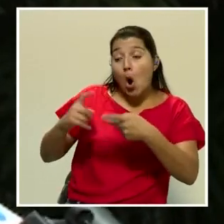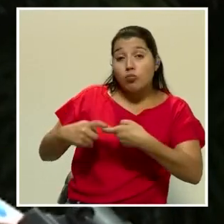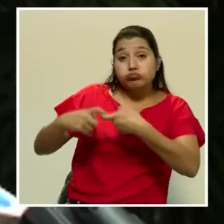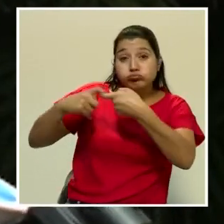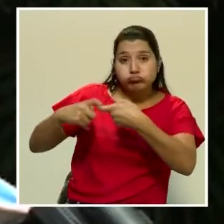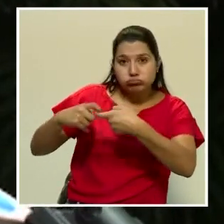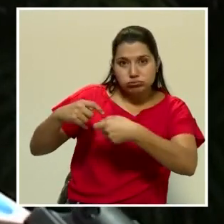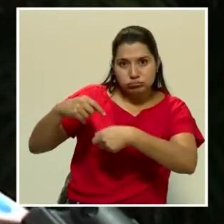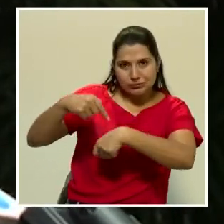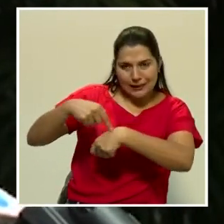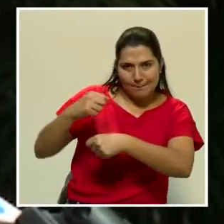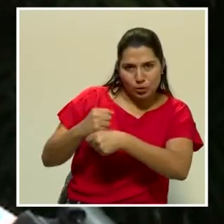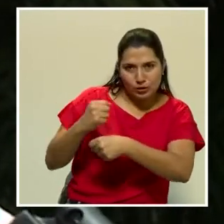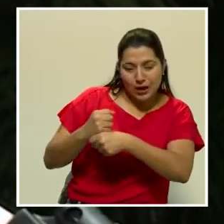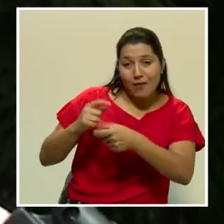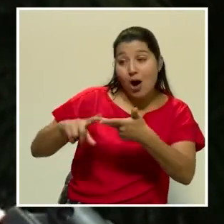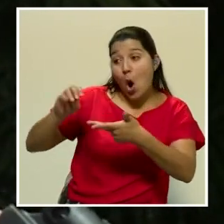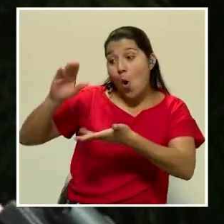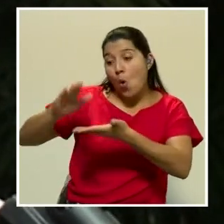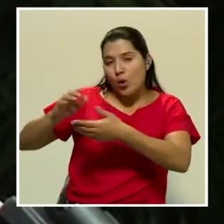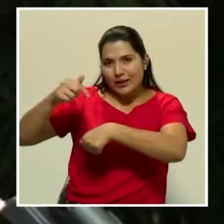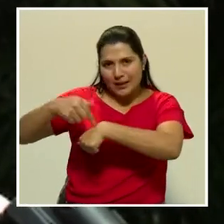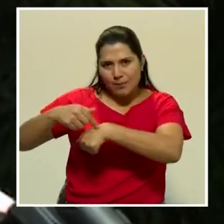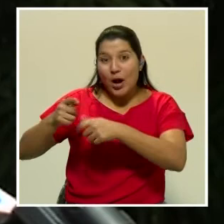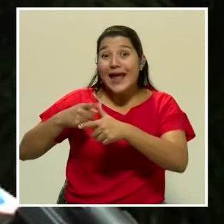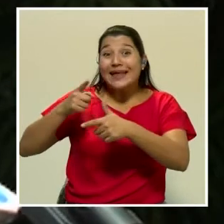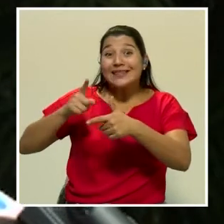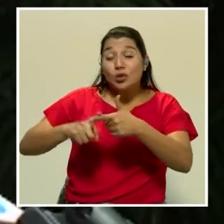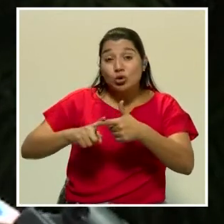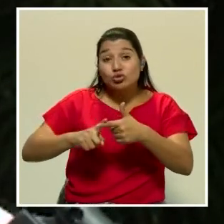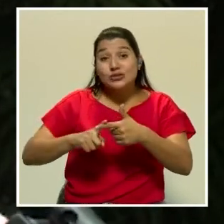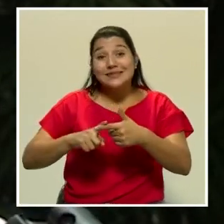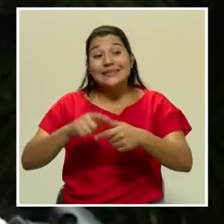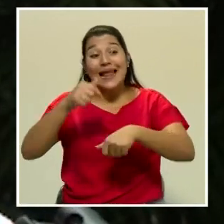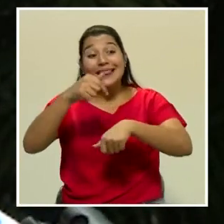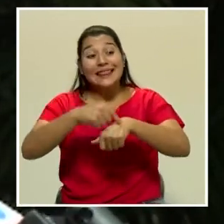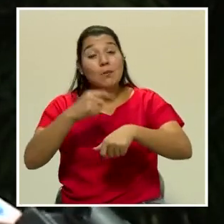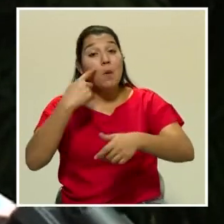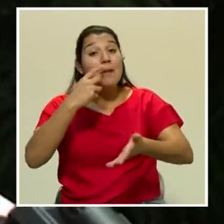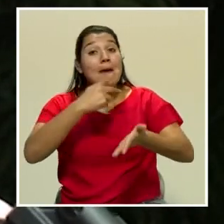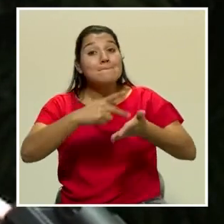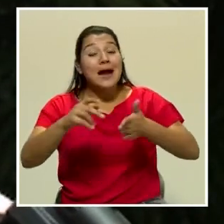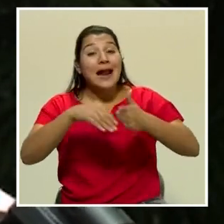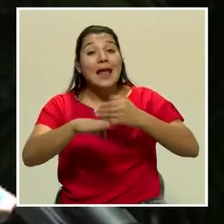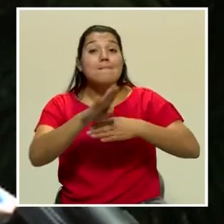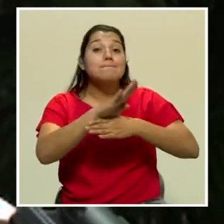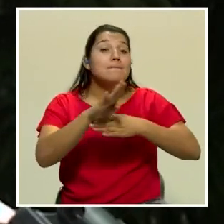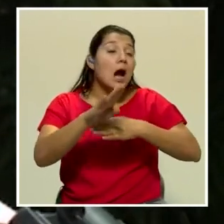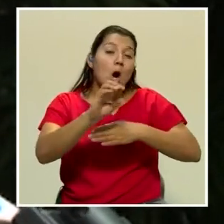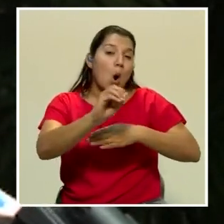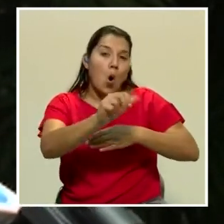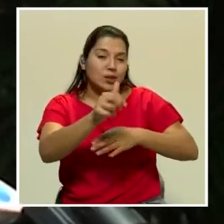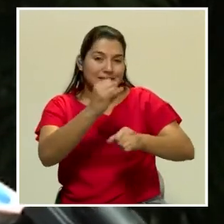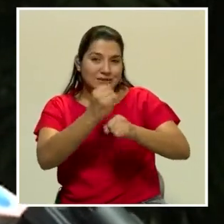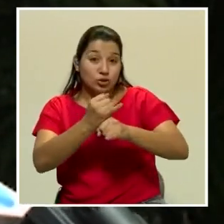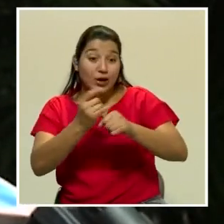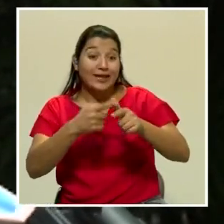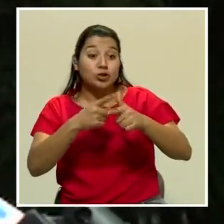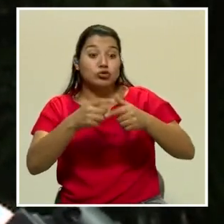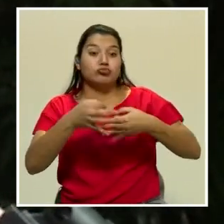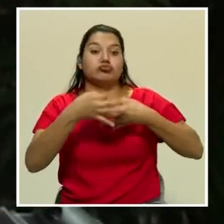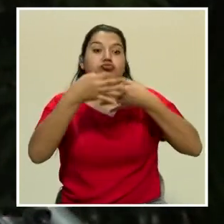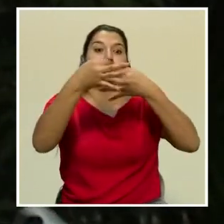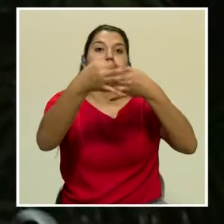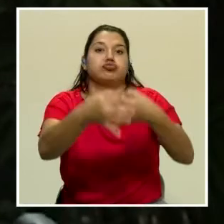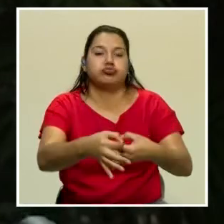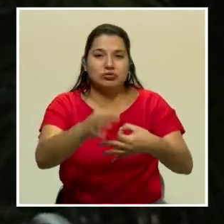días el pago de la cuota, que es básicamente tomarle una foto a esos dos pagos o a esos 60 días y trasladarlos